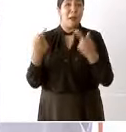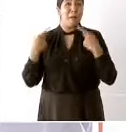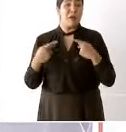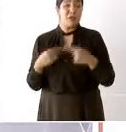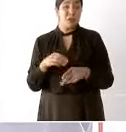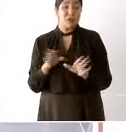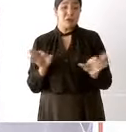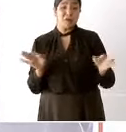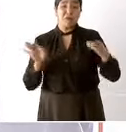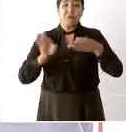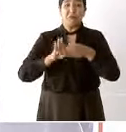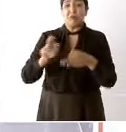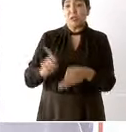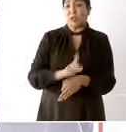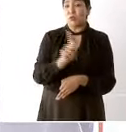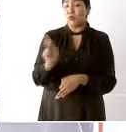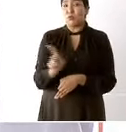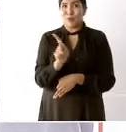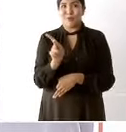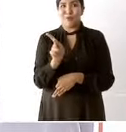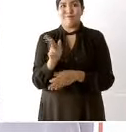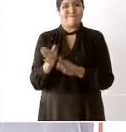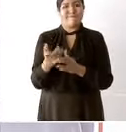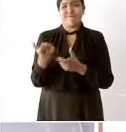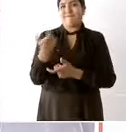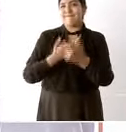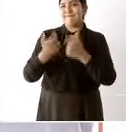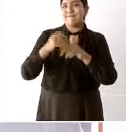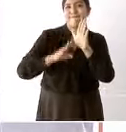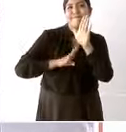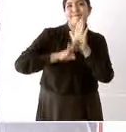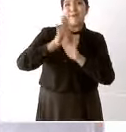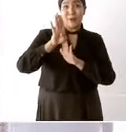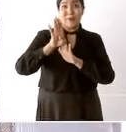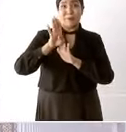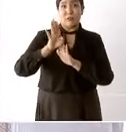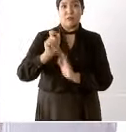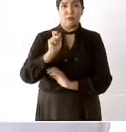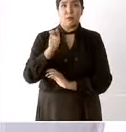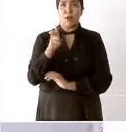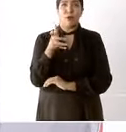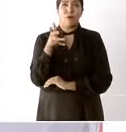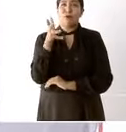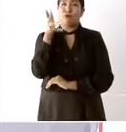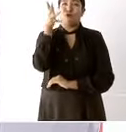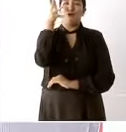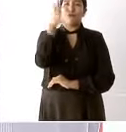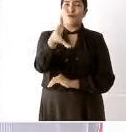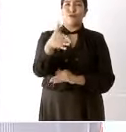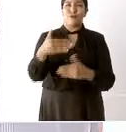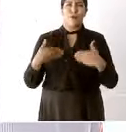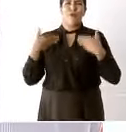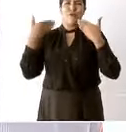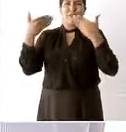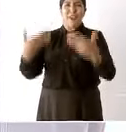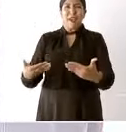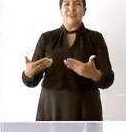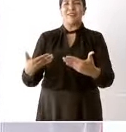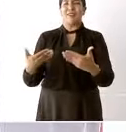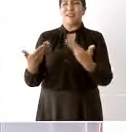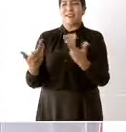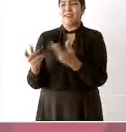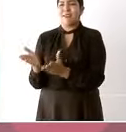el establecimiento de estos parques. Se percibe una ola de esperanza y un gran voto de confianza entre el